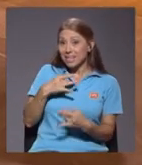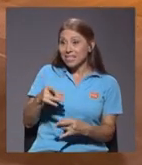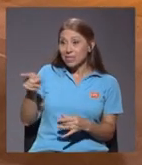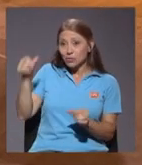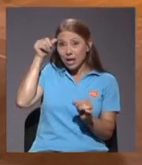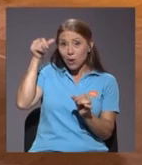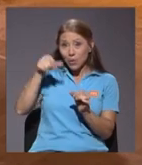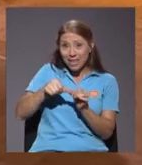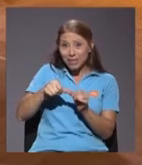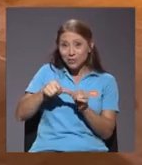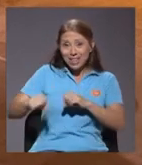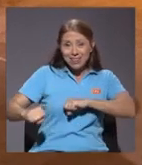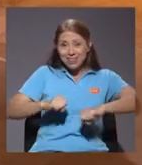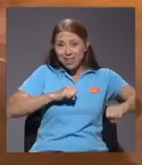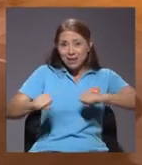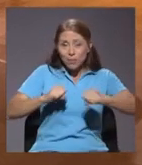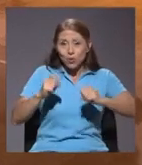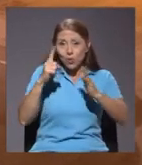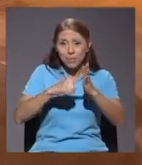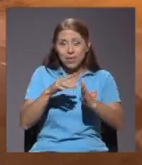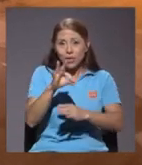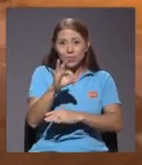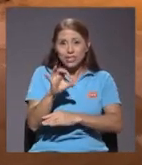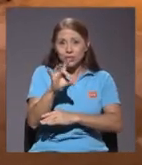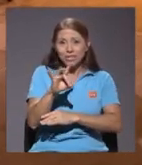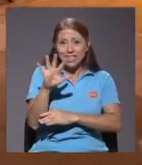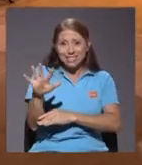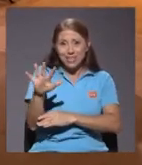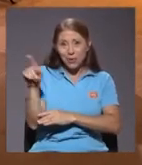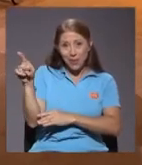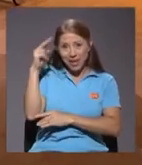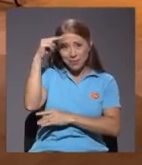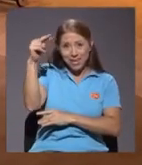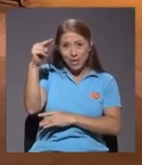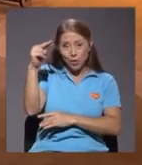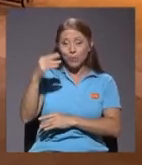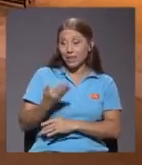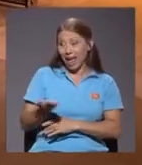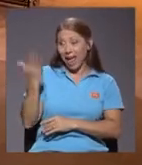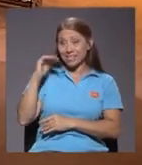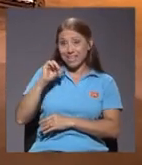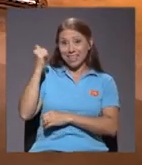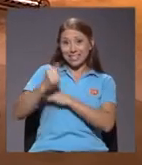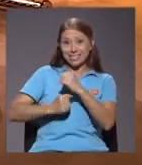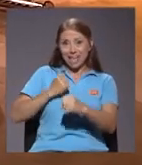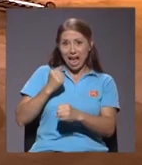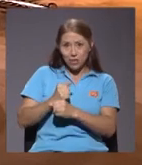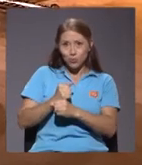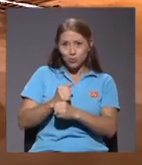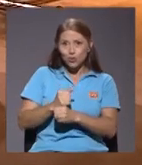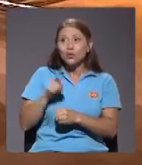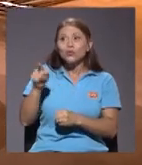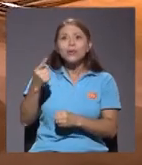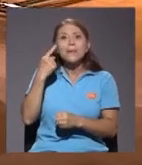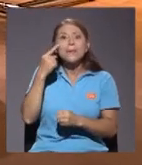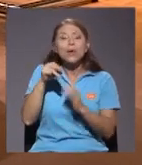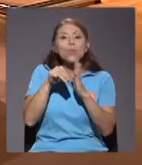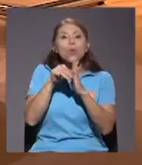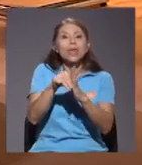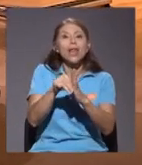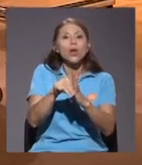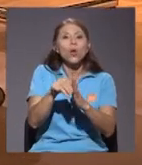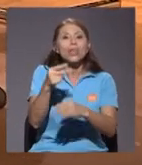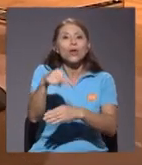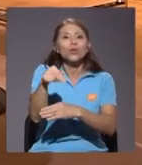85 de méxico cuando uno agarra un modelo de radio hace 10 años de noticieros realmente me lo que me decían era en una hora de radio